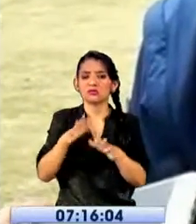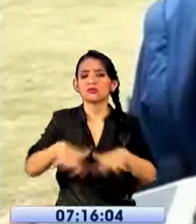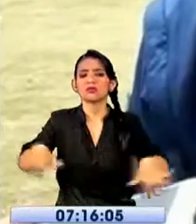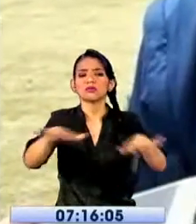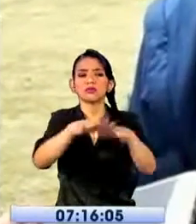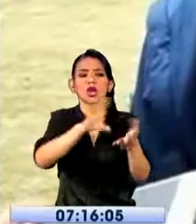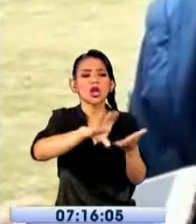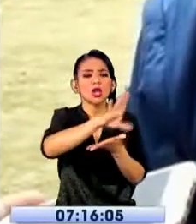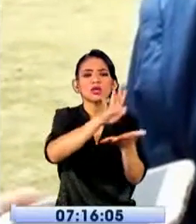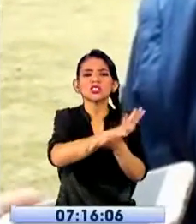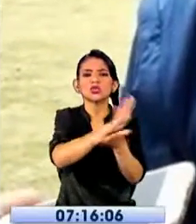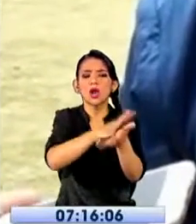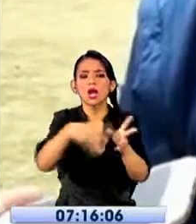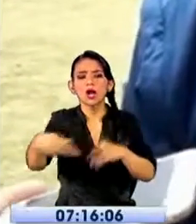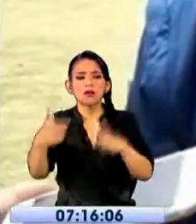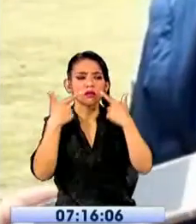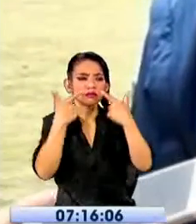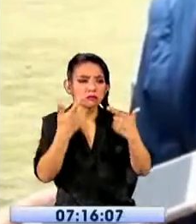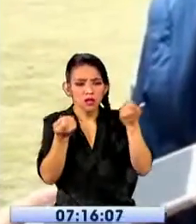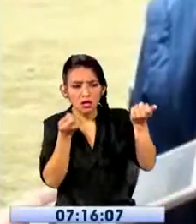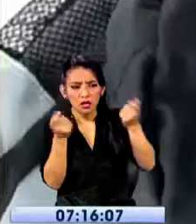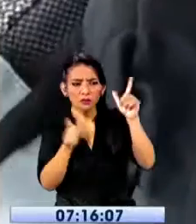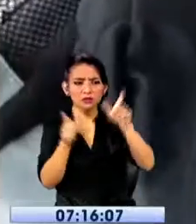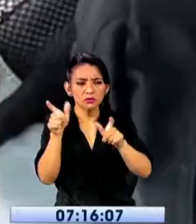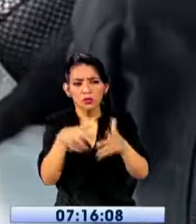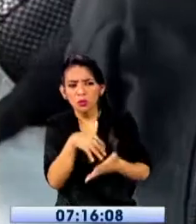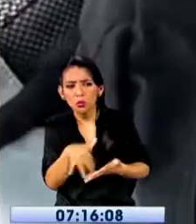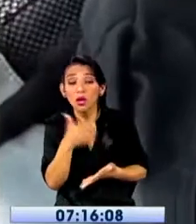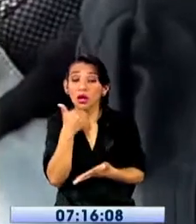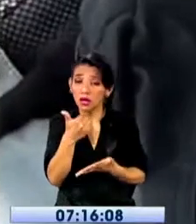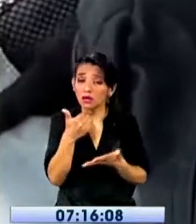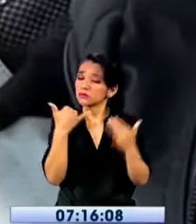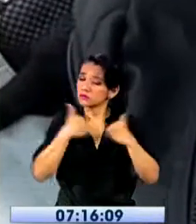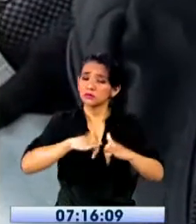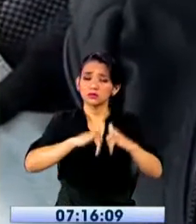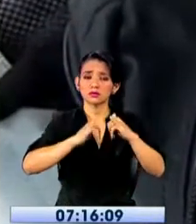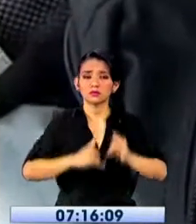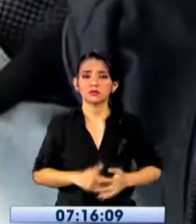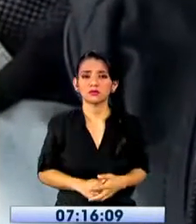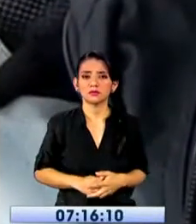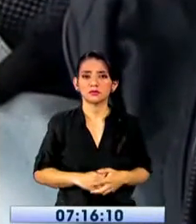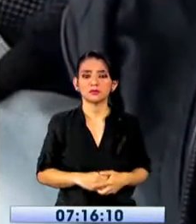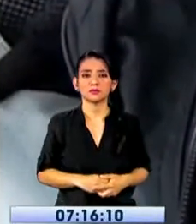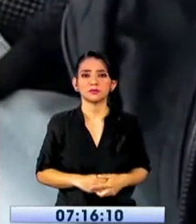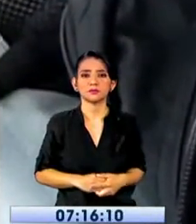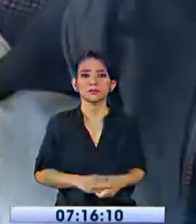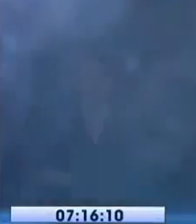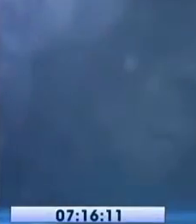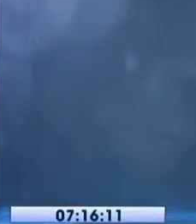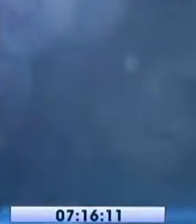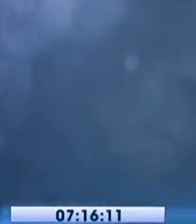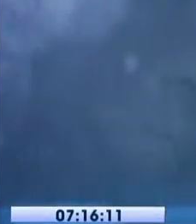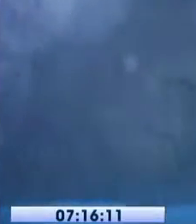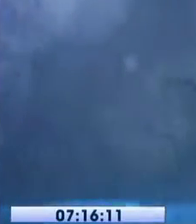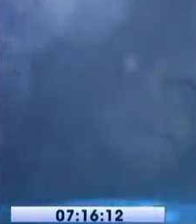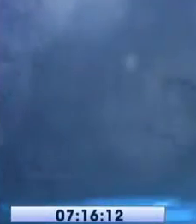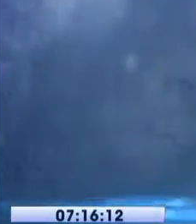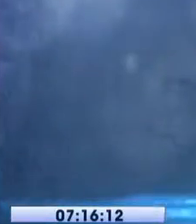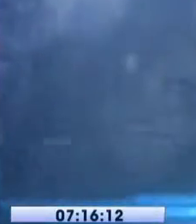mismos, con la finalidad de verificar personas sospechosas. Informó desde la ciudad de Cuenca, Francisco Ramírez.